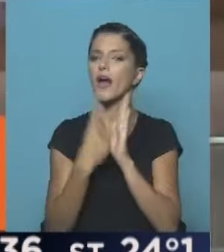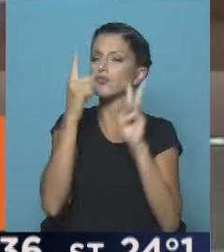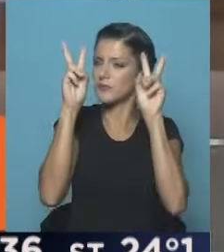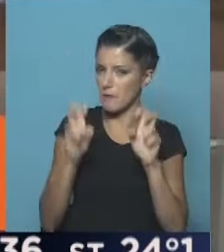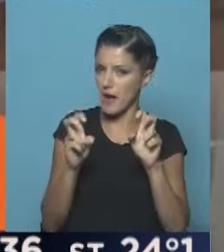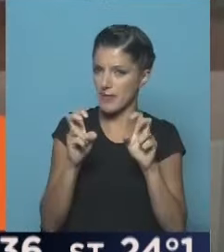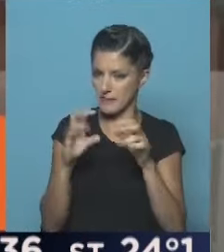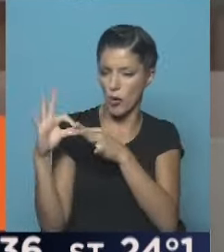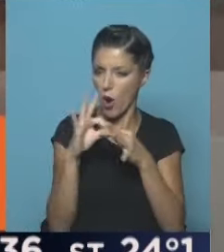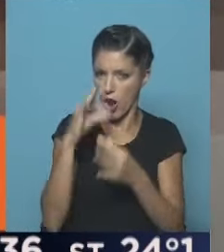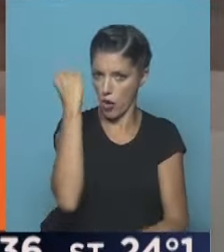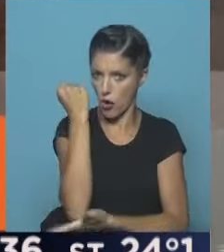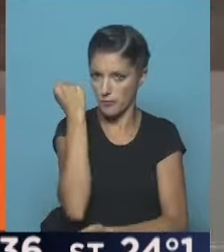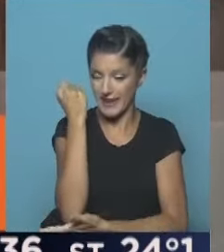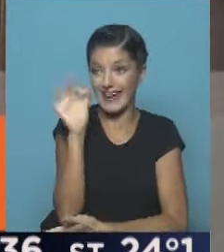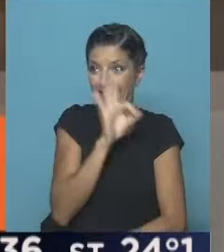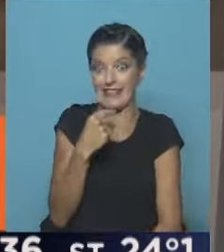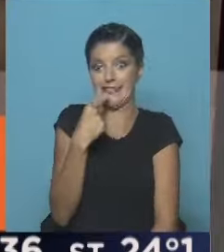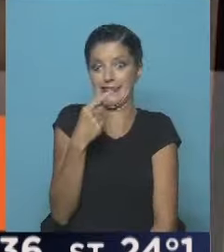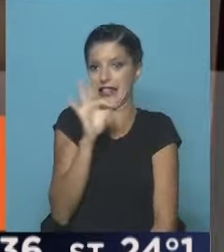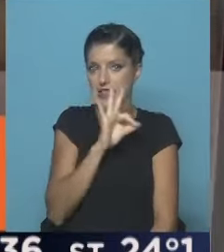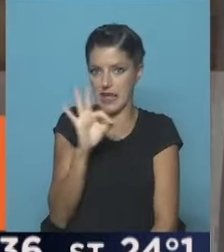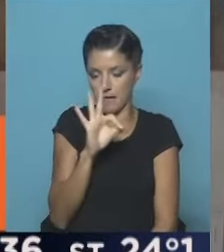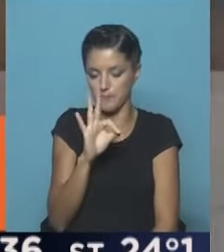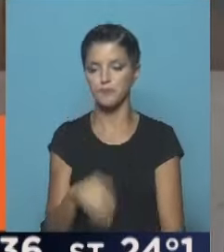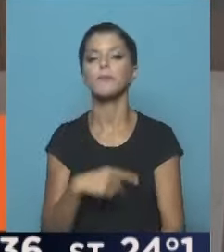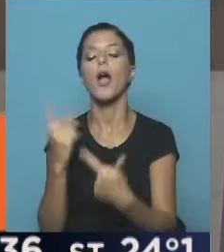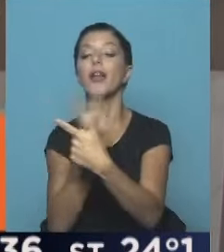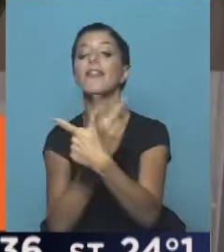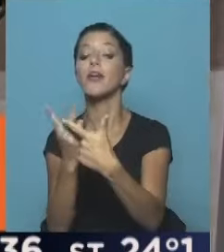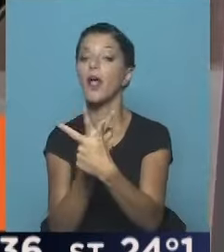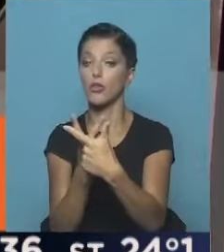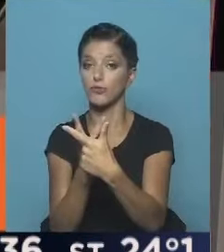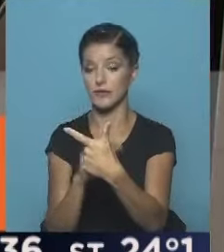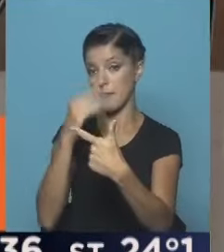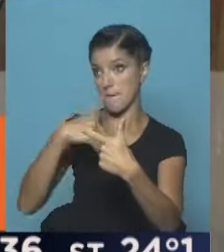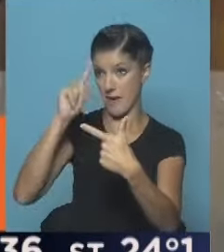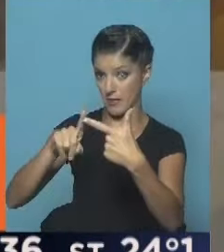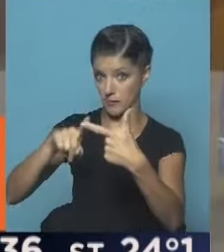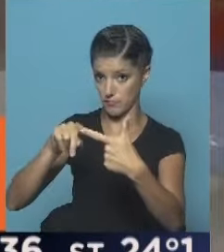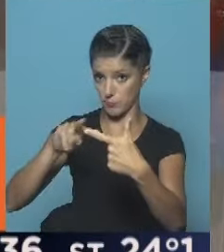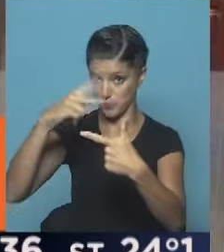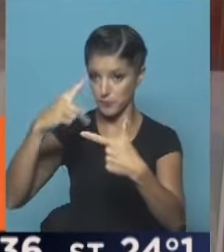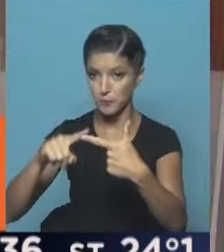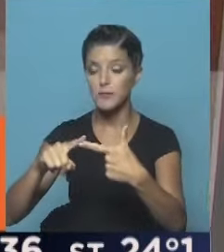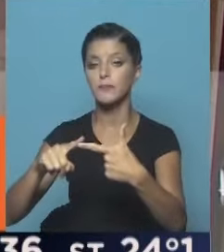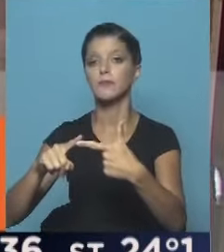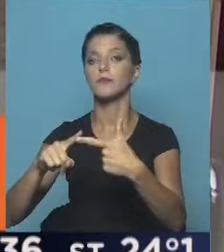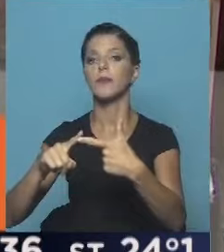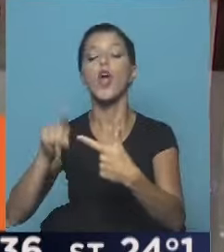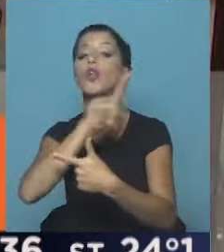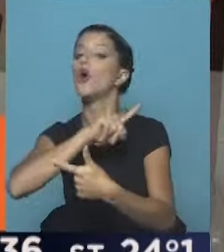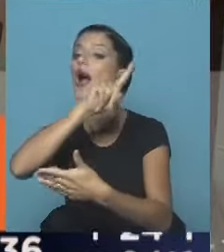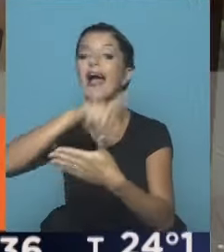habla. Lo que no se suspendió de las dos sentencias, particularmente de la segunda, es la cancelación de